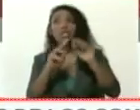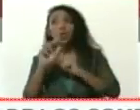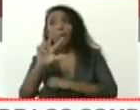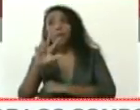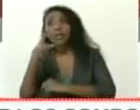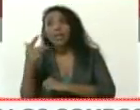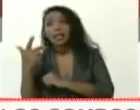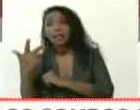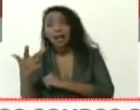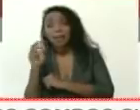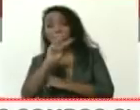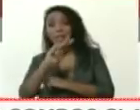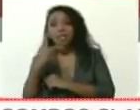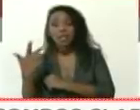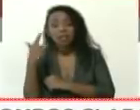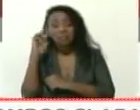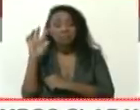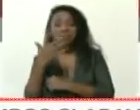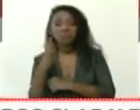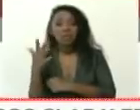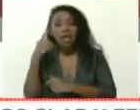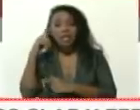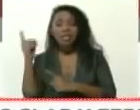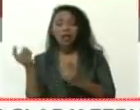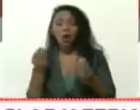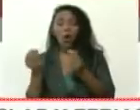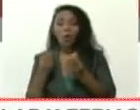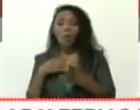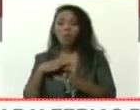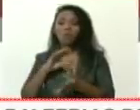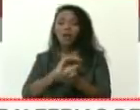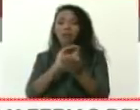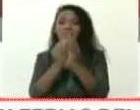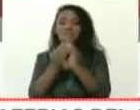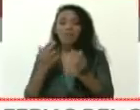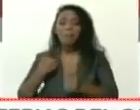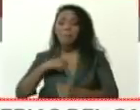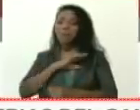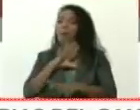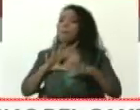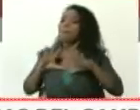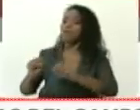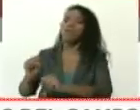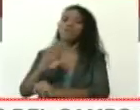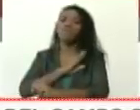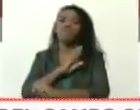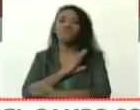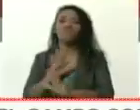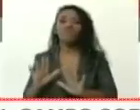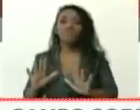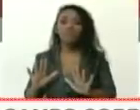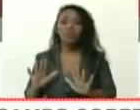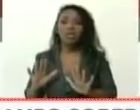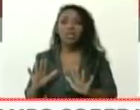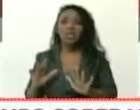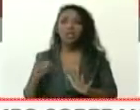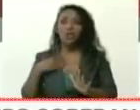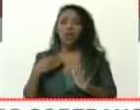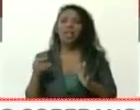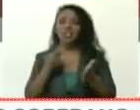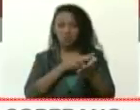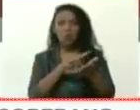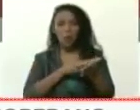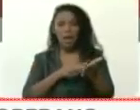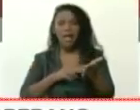Monroe, ¿no? Que ellos abiertamente dijeron, nos tomamos el hemisferio para nosotros. Pero fíjense lo que dijo, y yo la he leído varias veces, pero creo